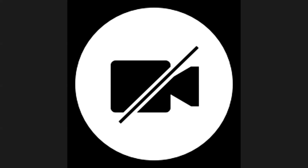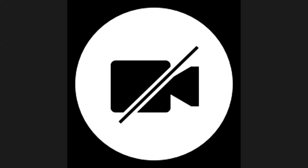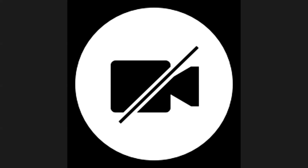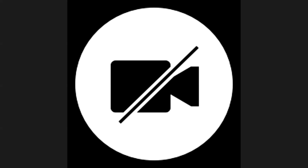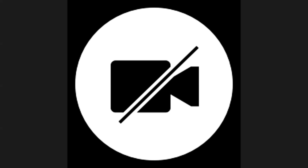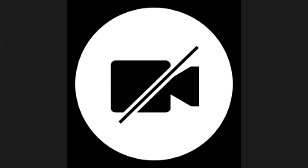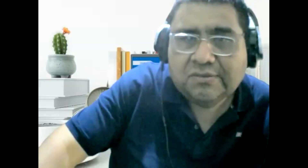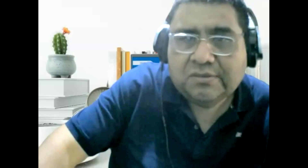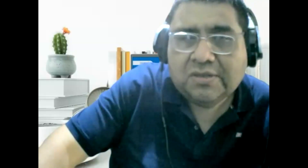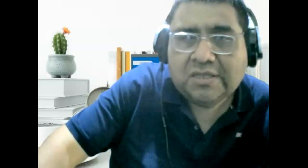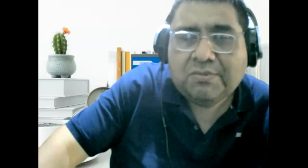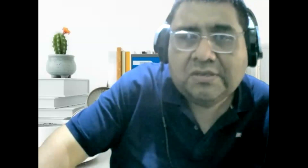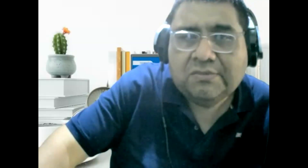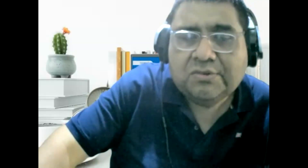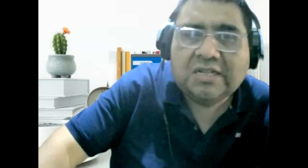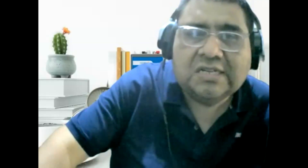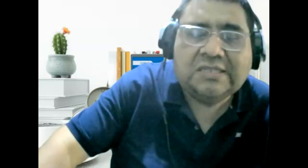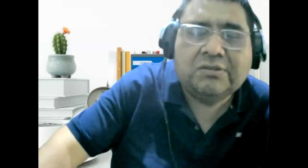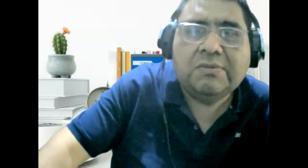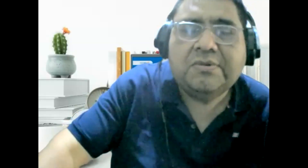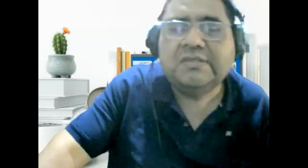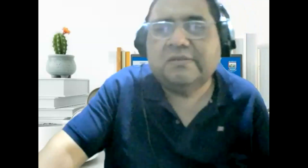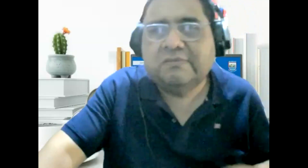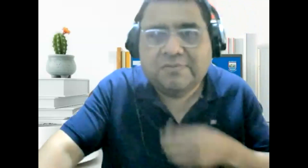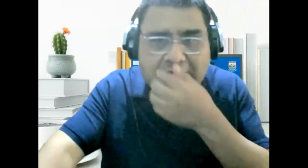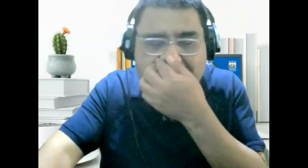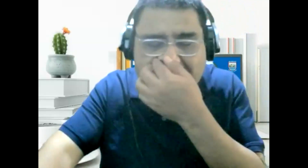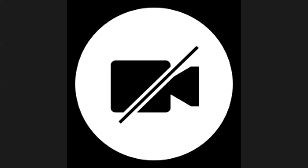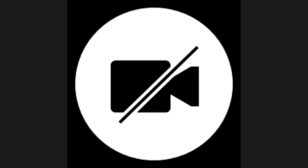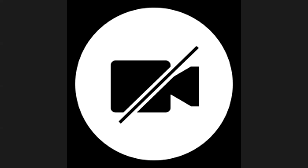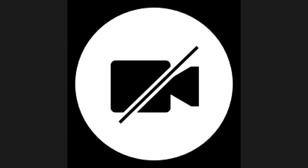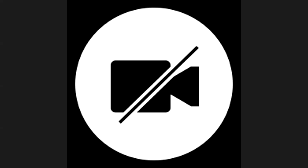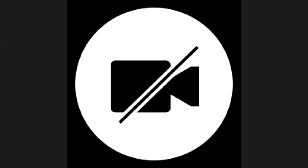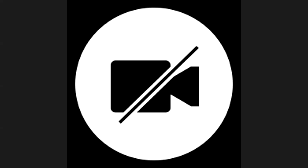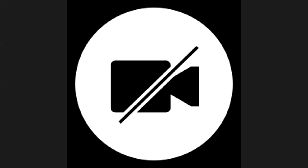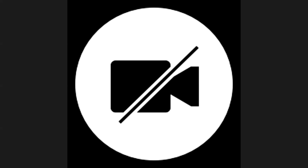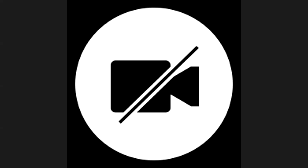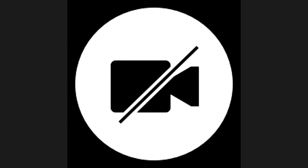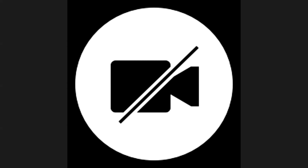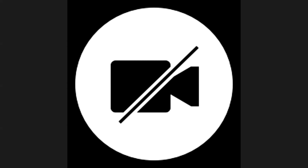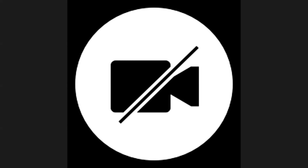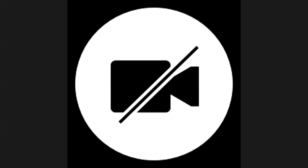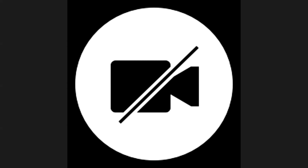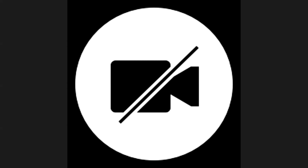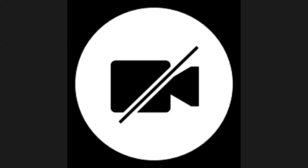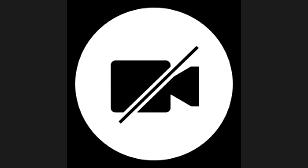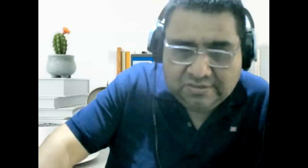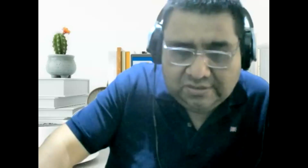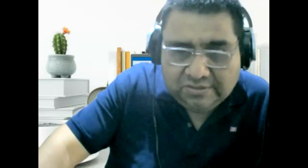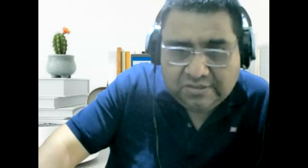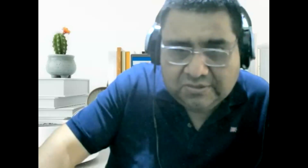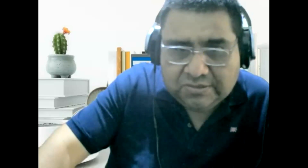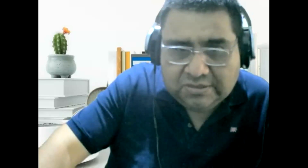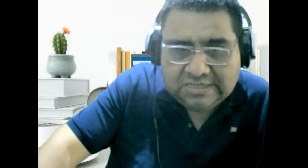llevo. Sí, por si acaso, si nos da tiempo lo hacemos, en el receso también puede ser, no hay problema, ¿no? Muchas gracias. Ya,